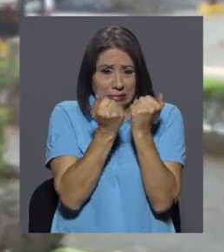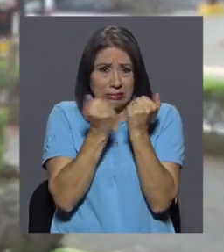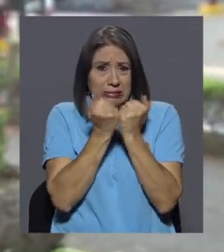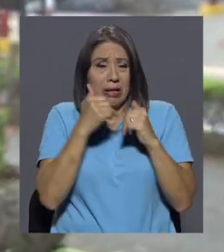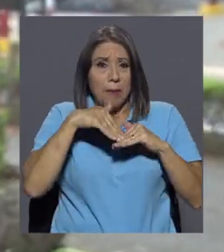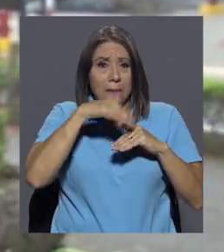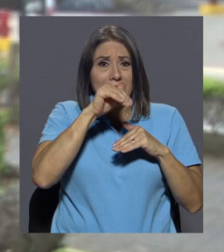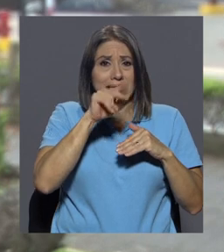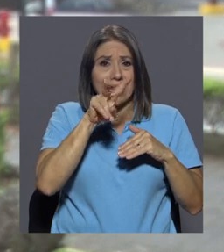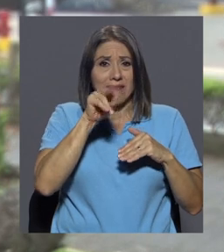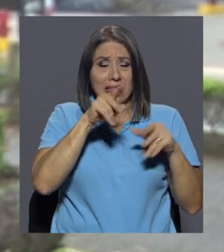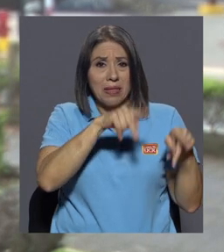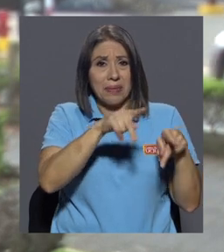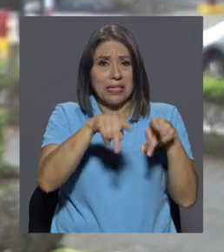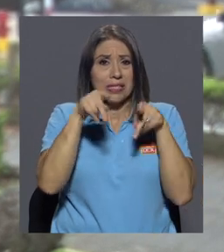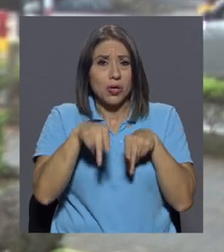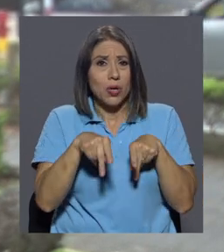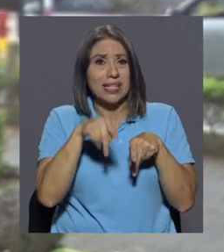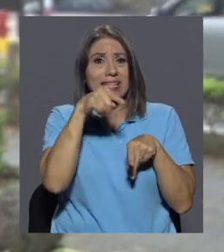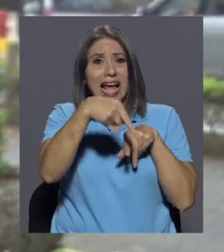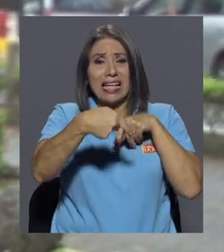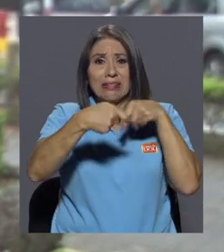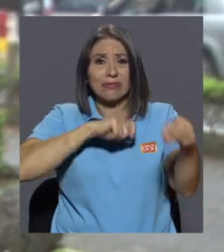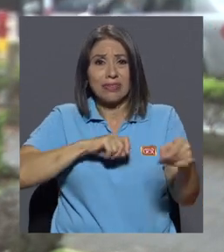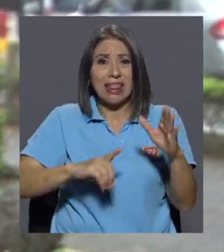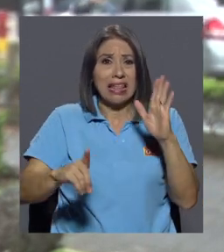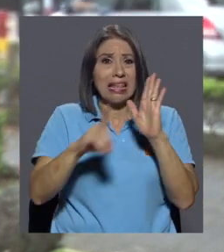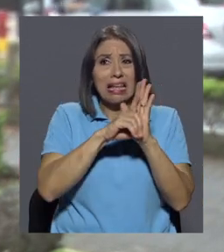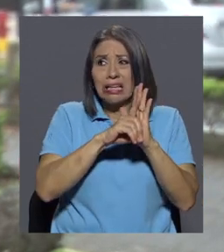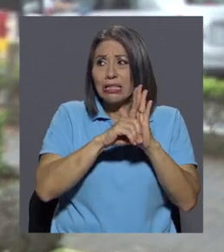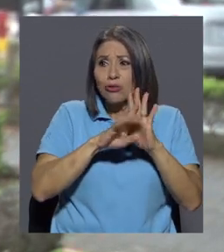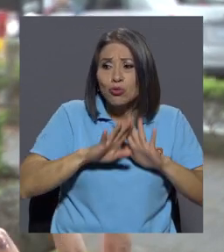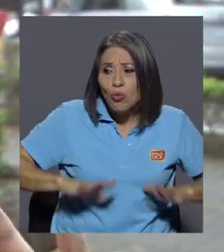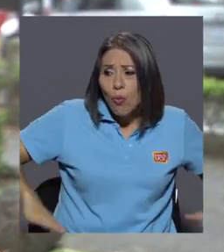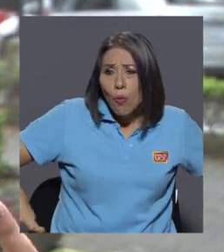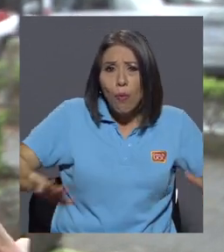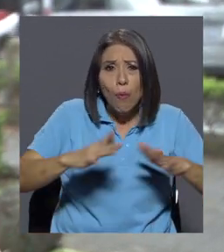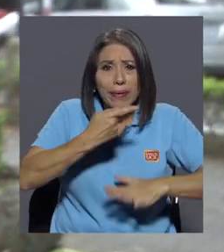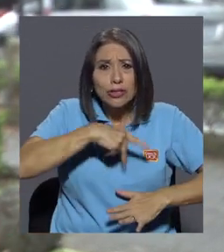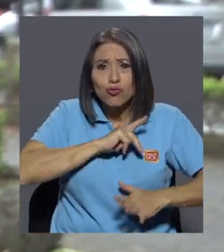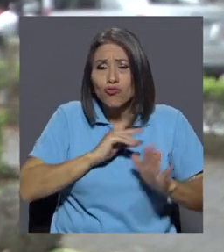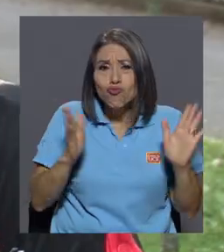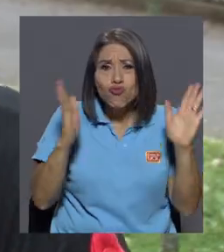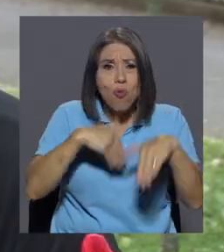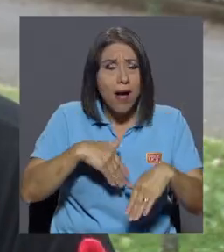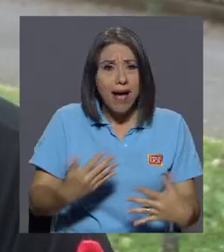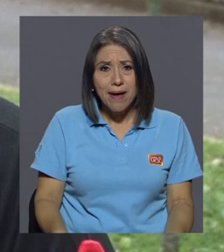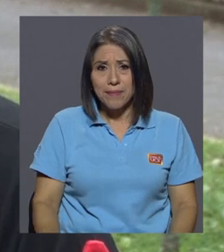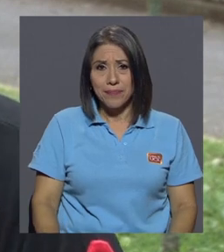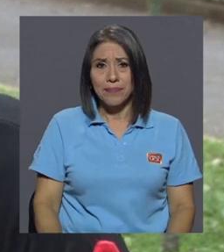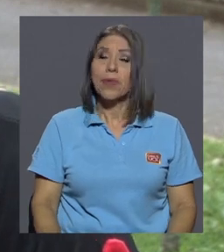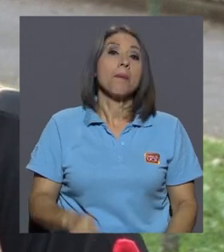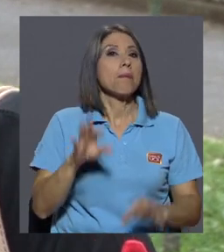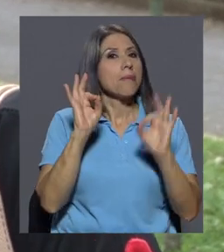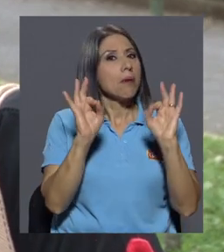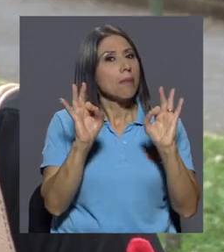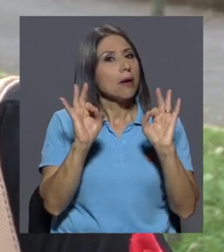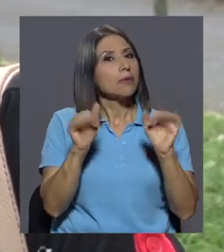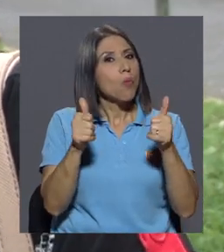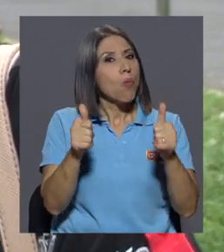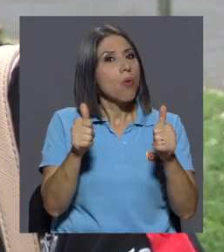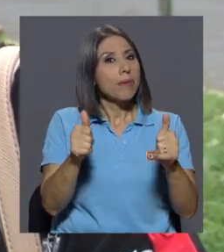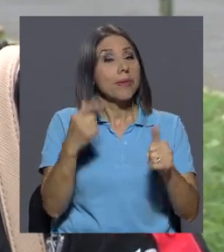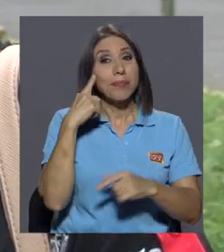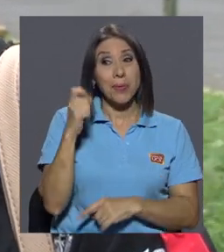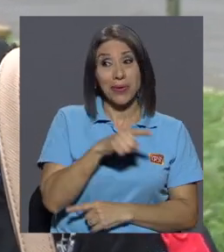se le están viendo derechos de espacio personal en sí, se le está afectando. Me parece muy bien porque a